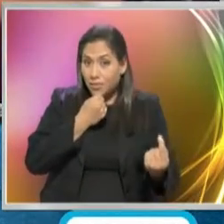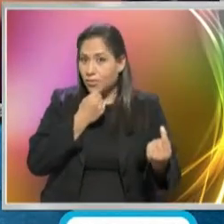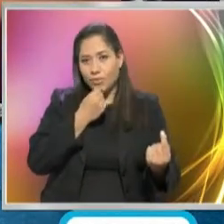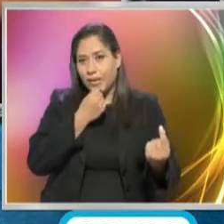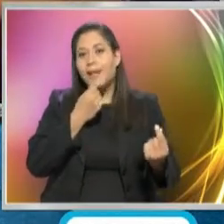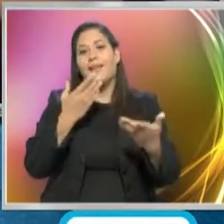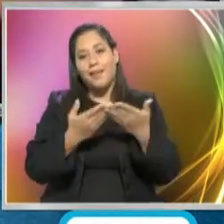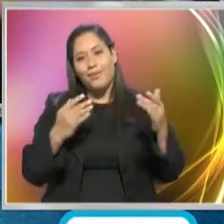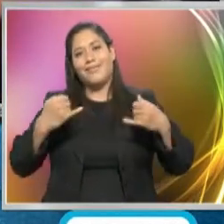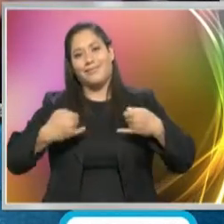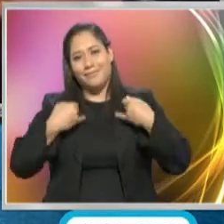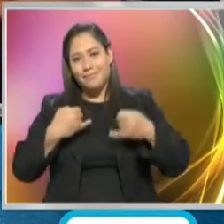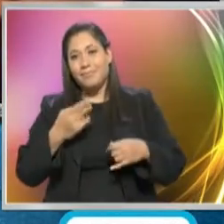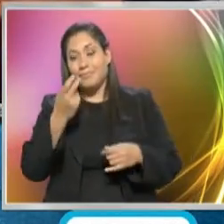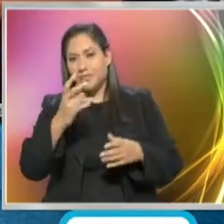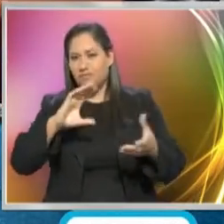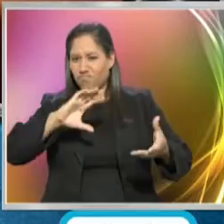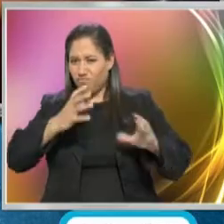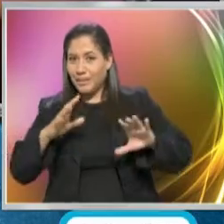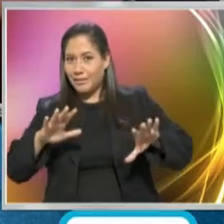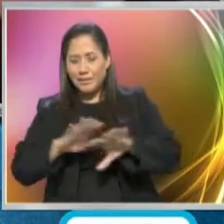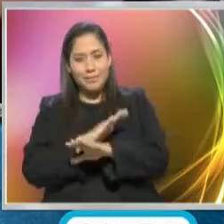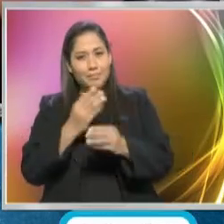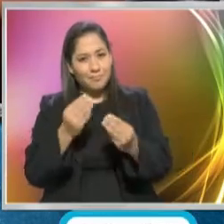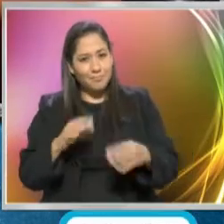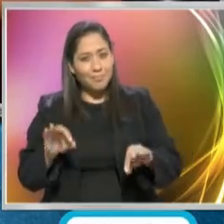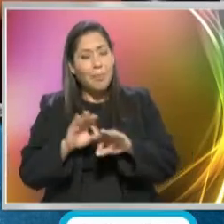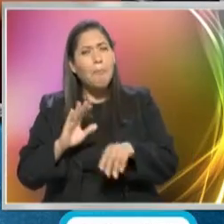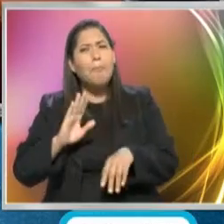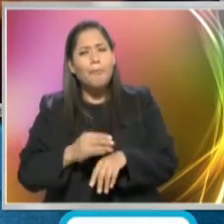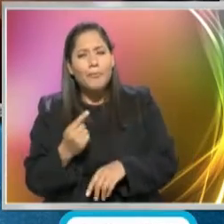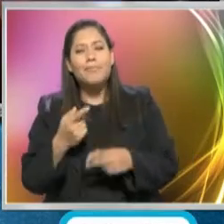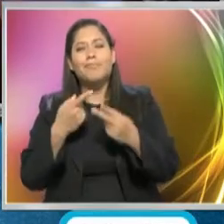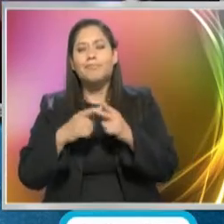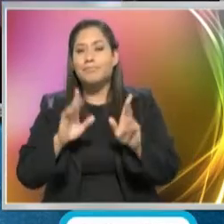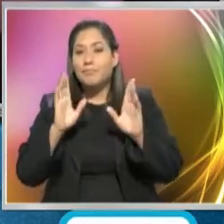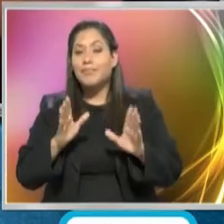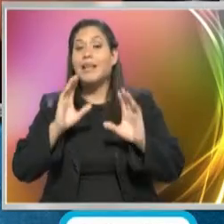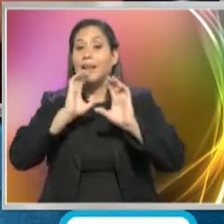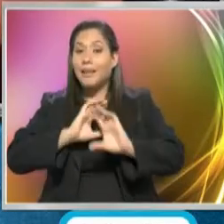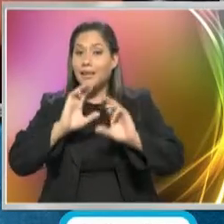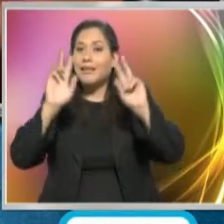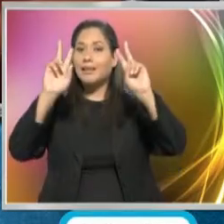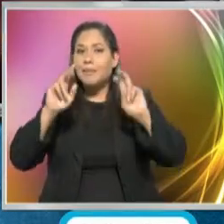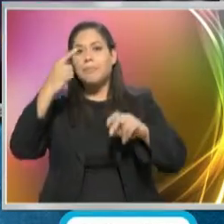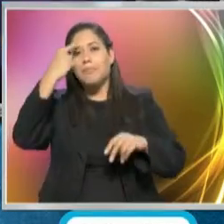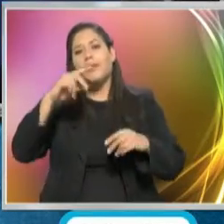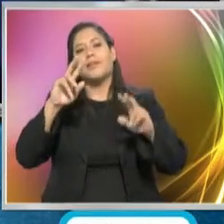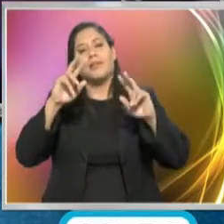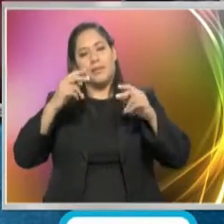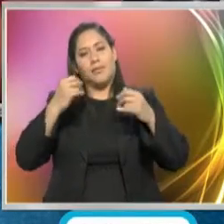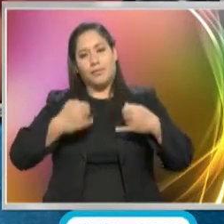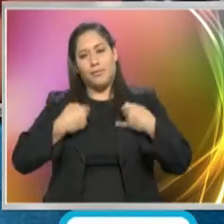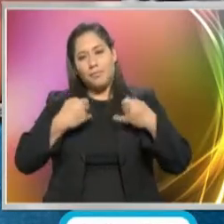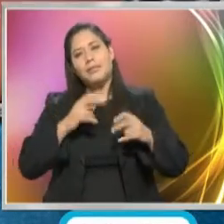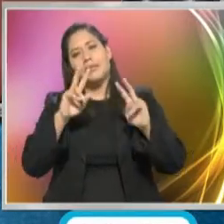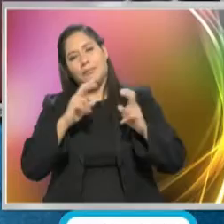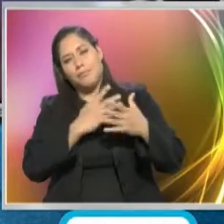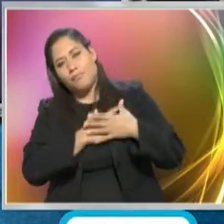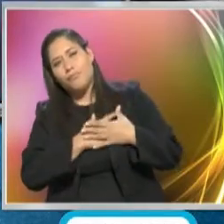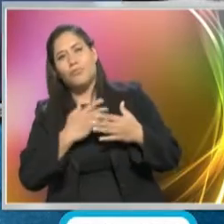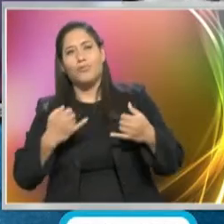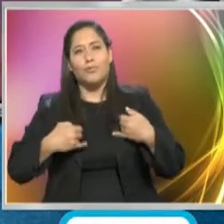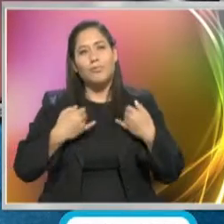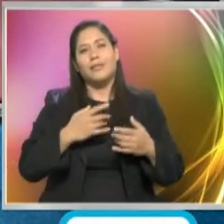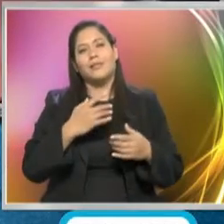juvenil. Claro. Ahí yo creo que dieron un brinco importante porque empezaron ya a cantar temas un poco más juveniles, de amor,